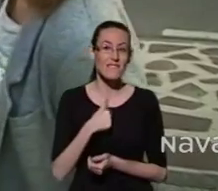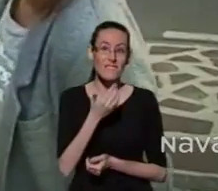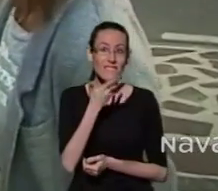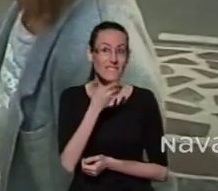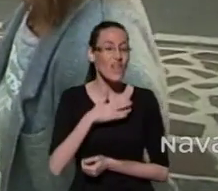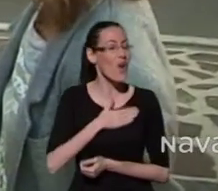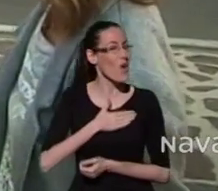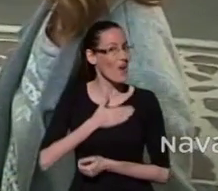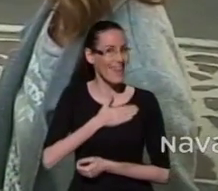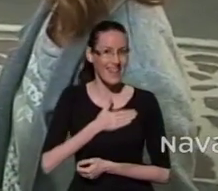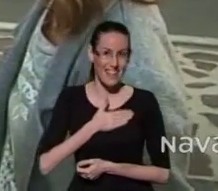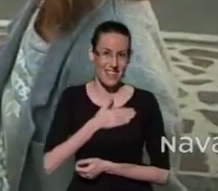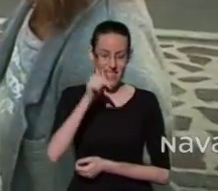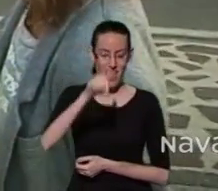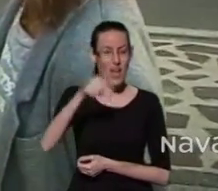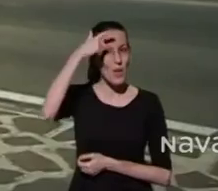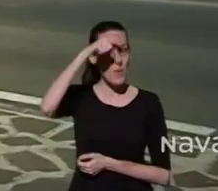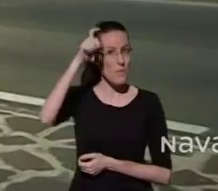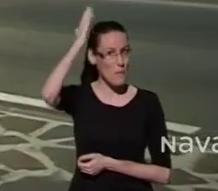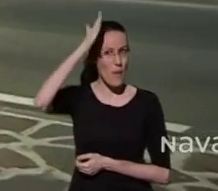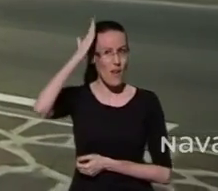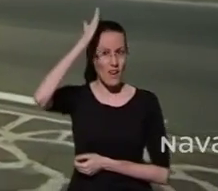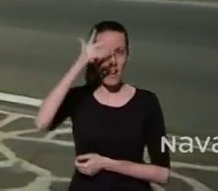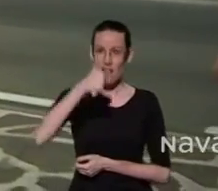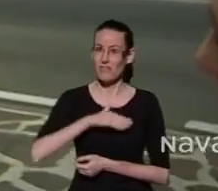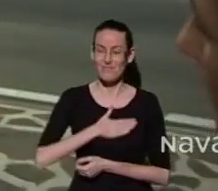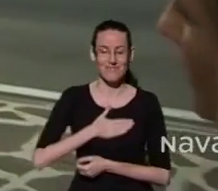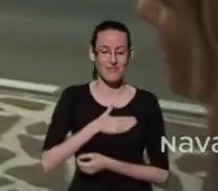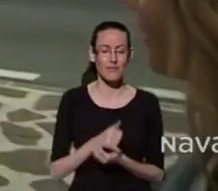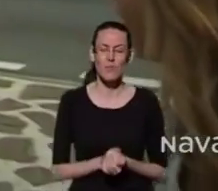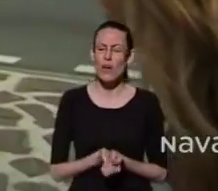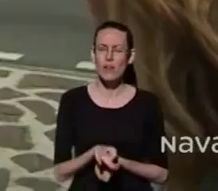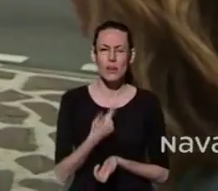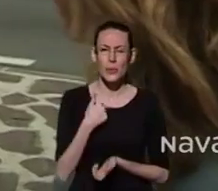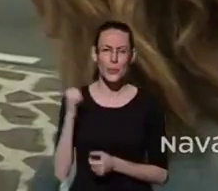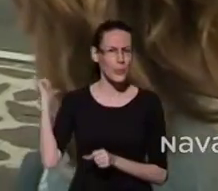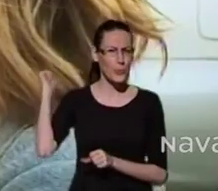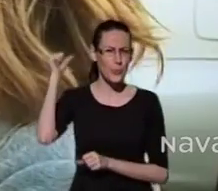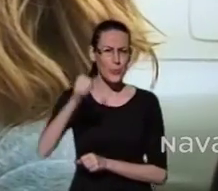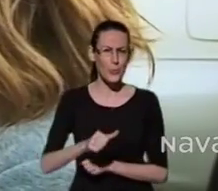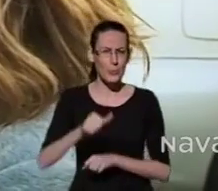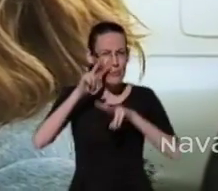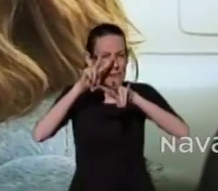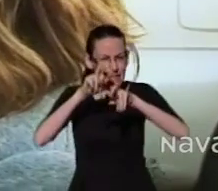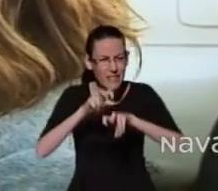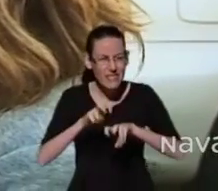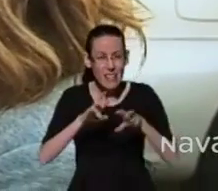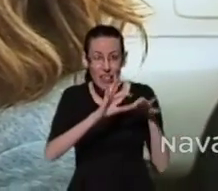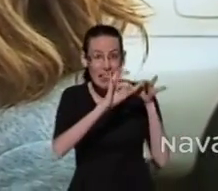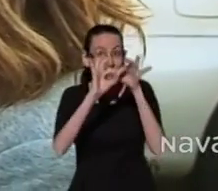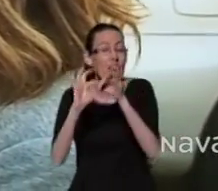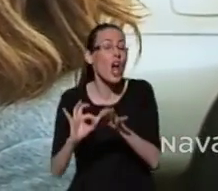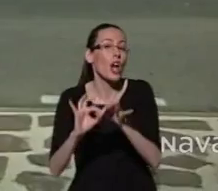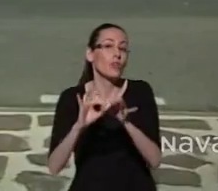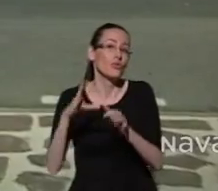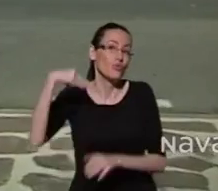y de estar en esta localidad navarra. Me ha gustado siempre investigar sobre cosas que tuvieran relación con Sumilla y bueno, aquí